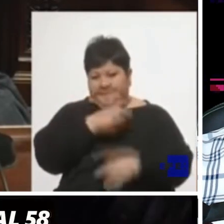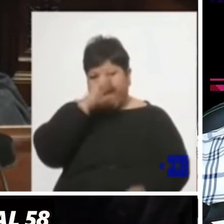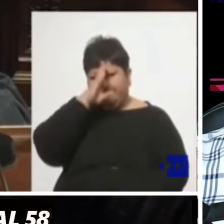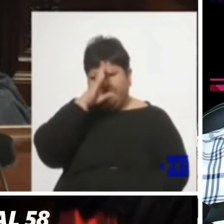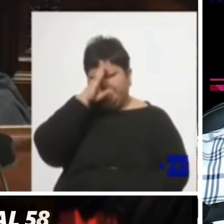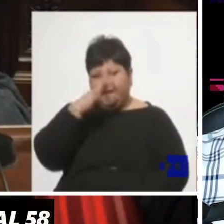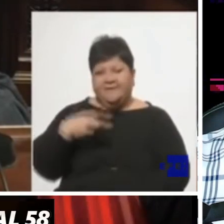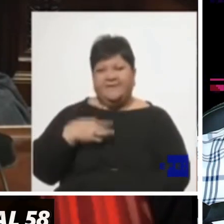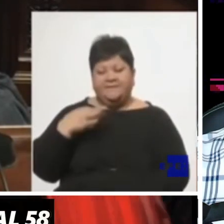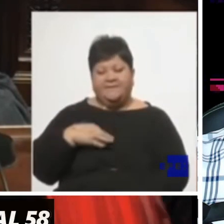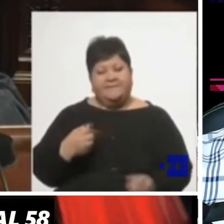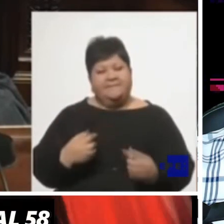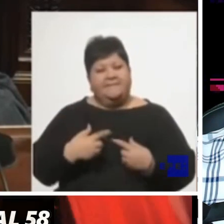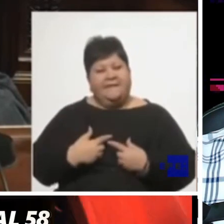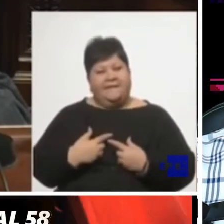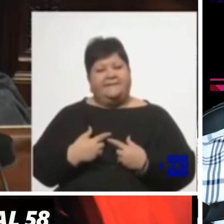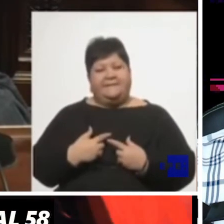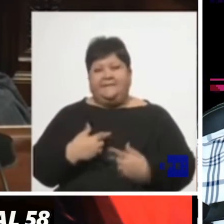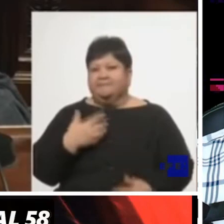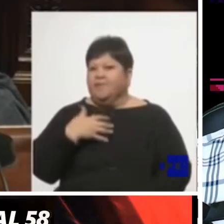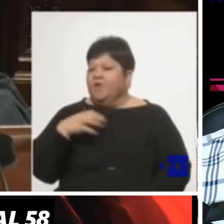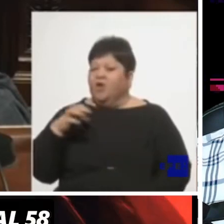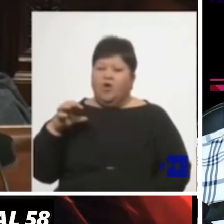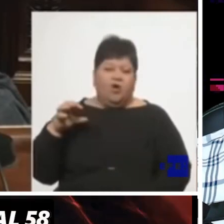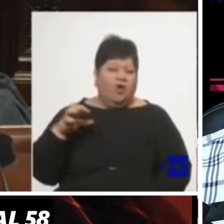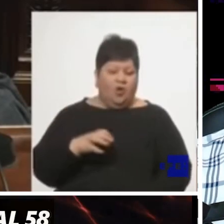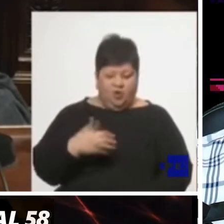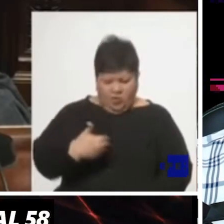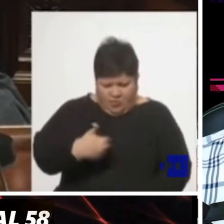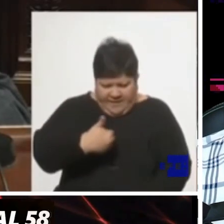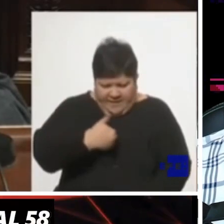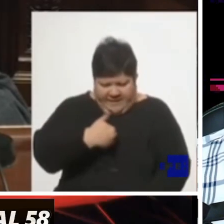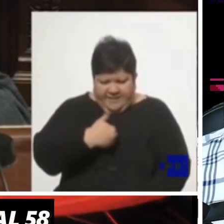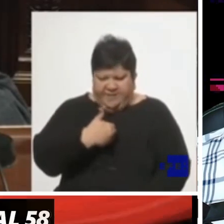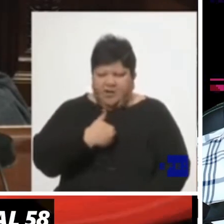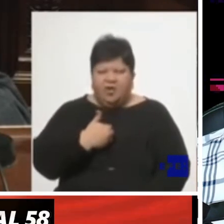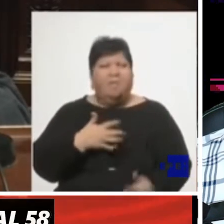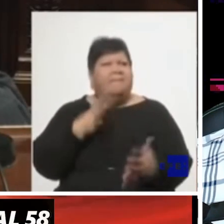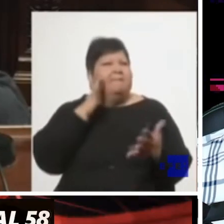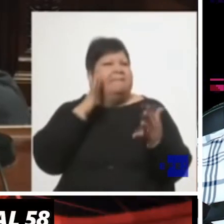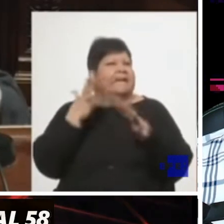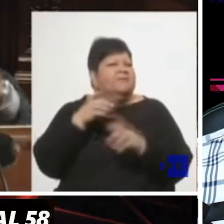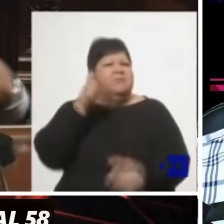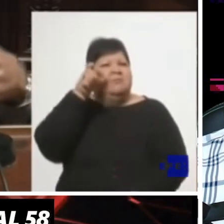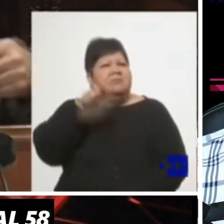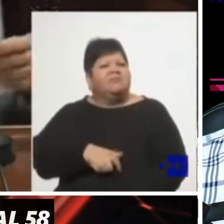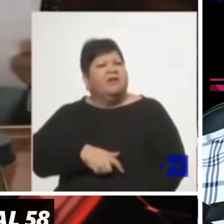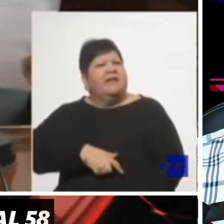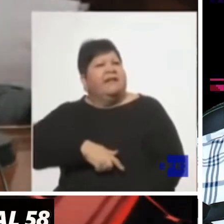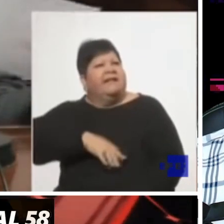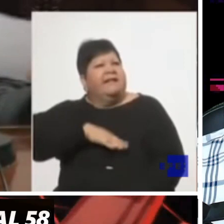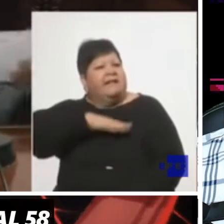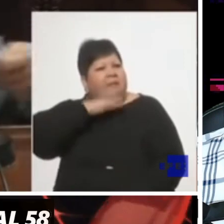donde dice claramente que está arrepentido de haber impulsado la candidatura de Luis